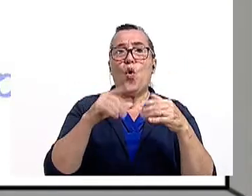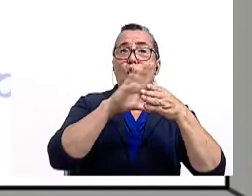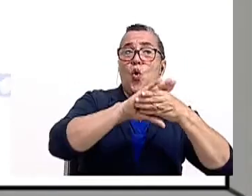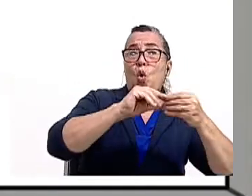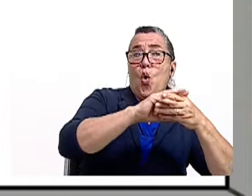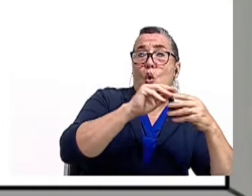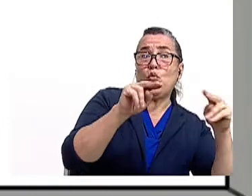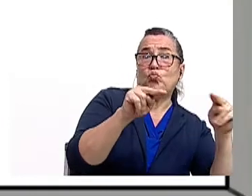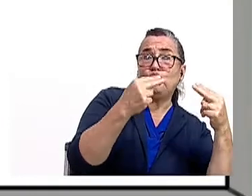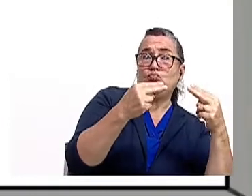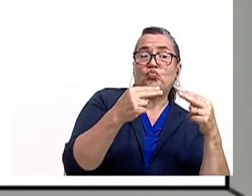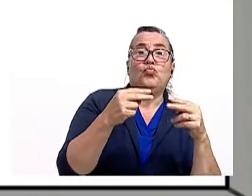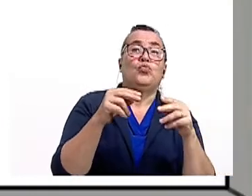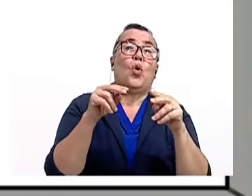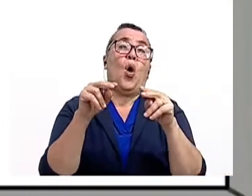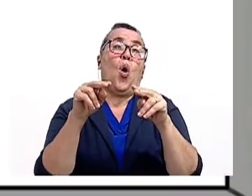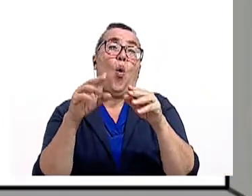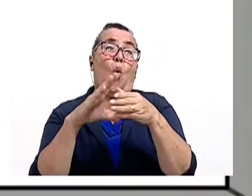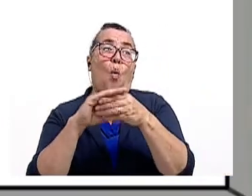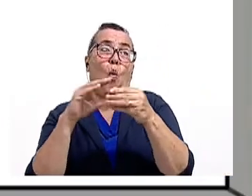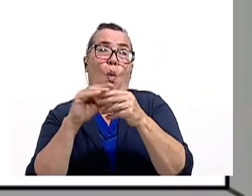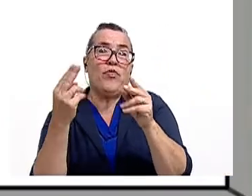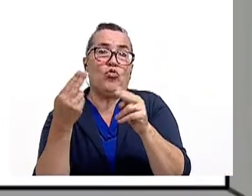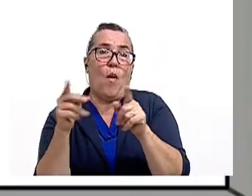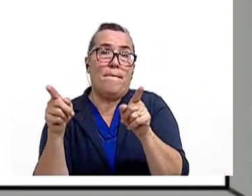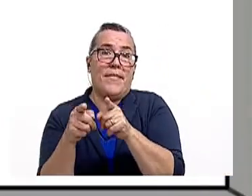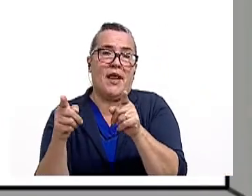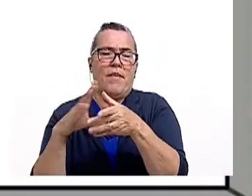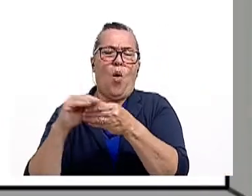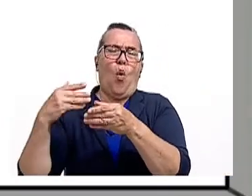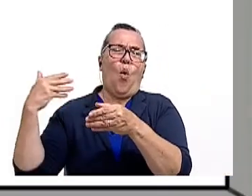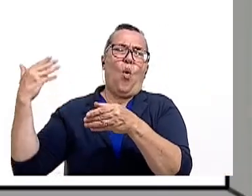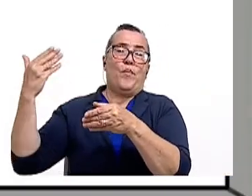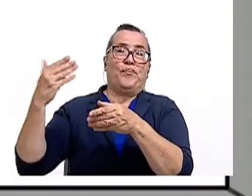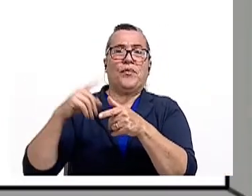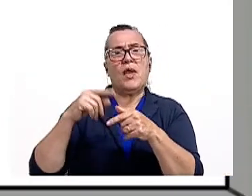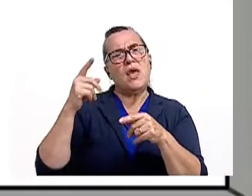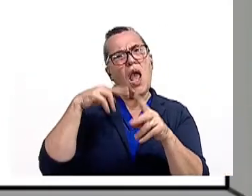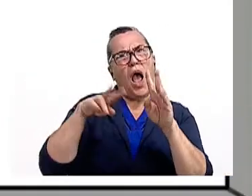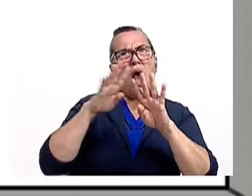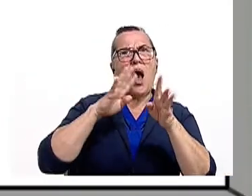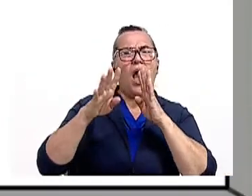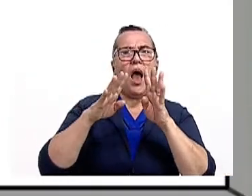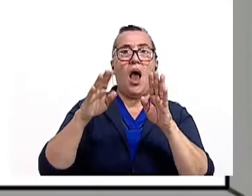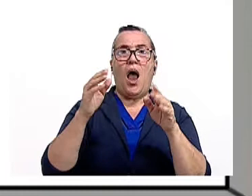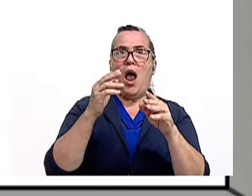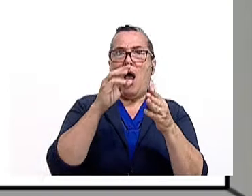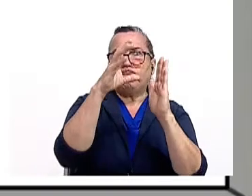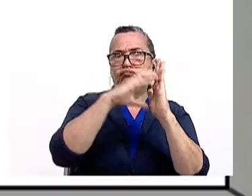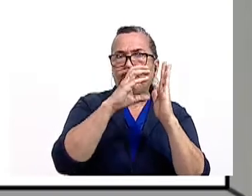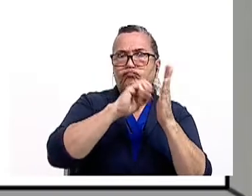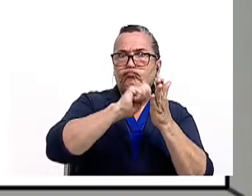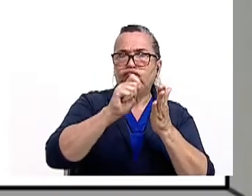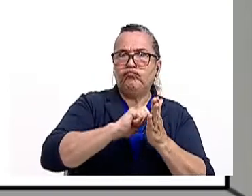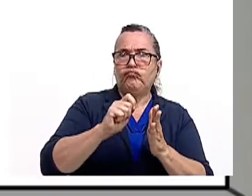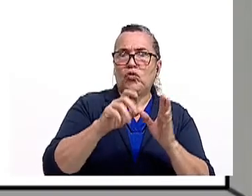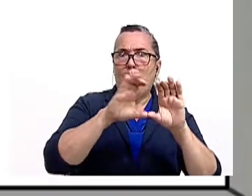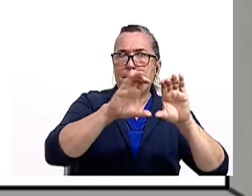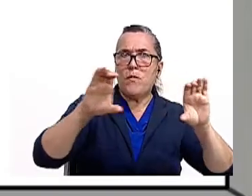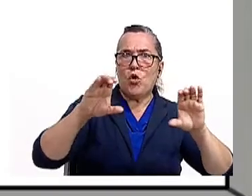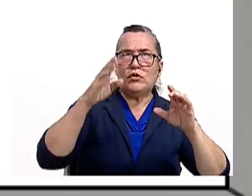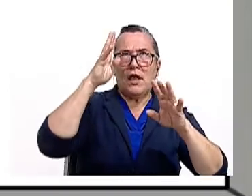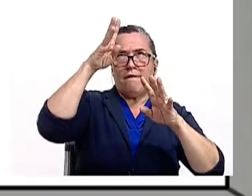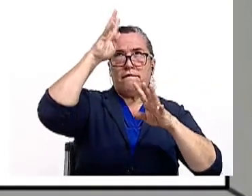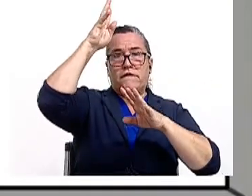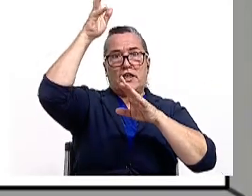cuento breve. Con esta palabra se hacía referencia a obras de ficción escritas en prosa, que tenían elementos